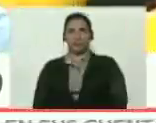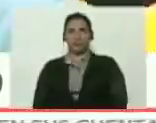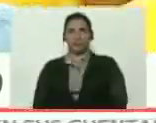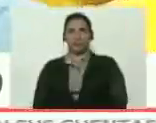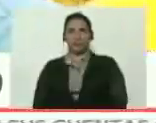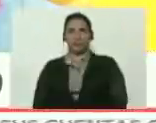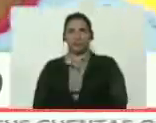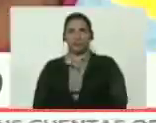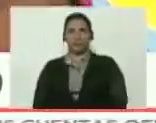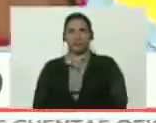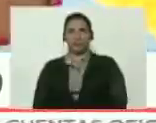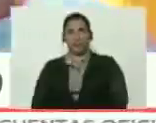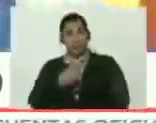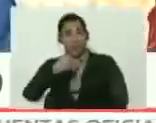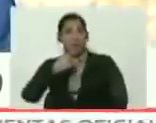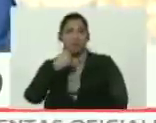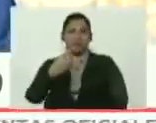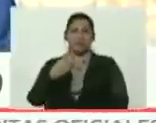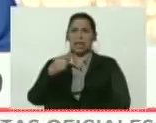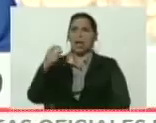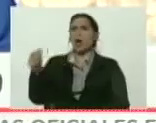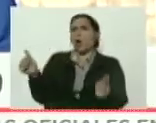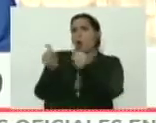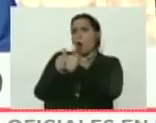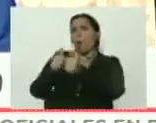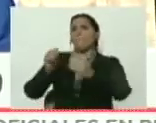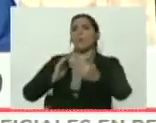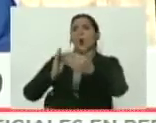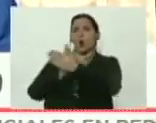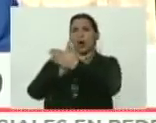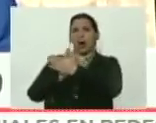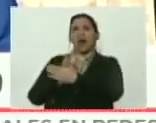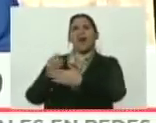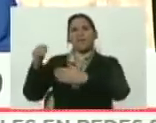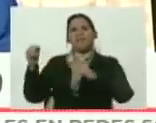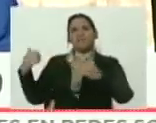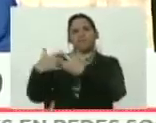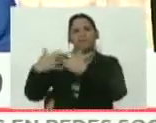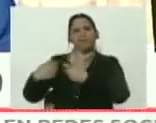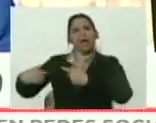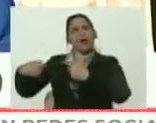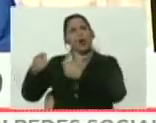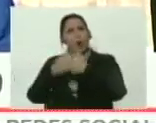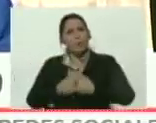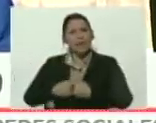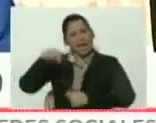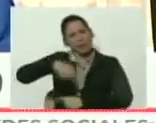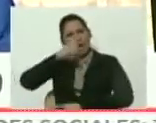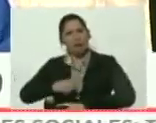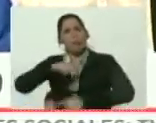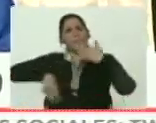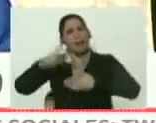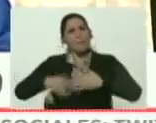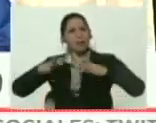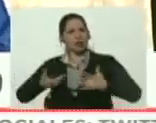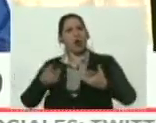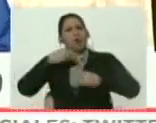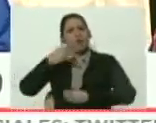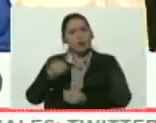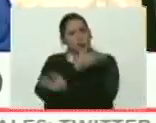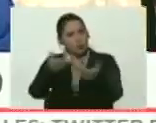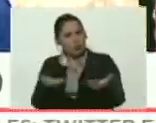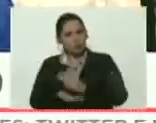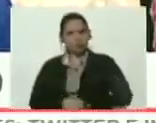Pero déjenme decirles, con bloqueo, con guerra económica, este año hay plan vacacional para la